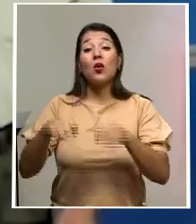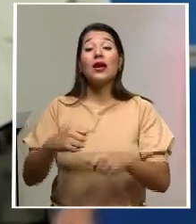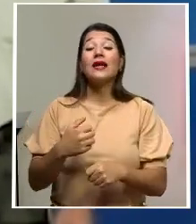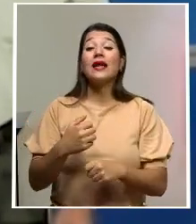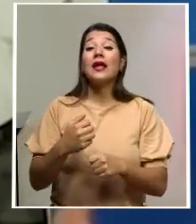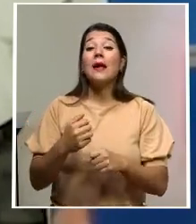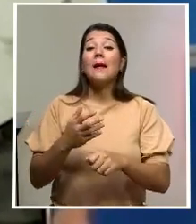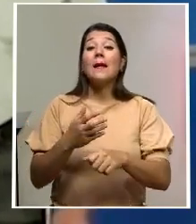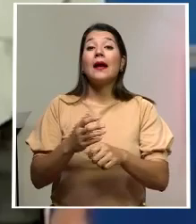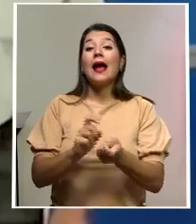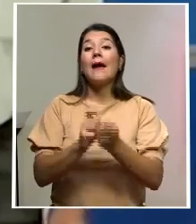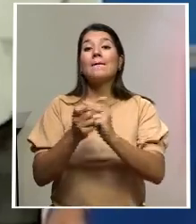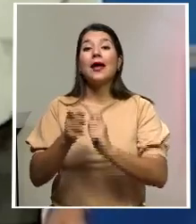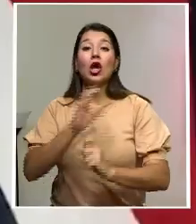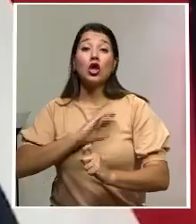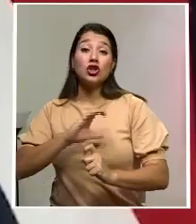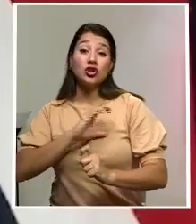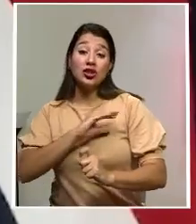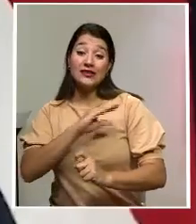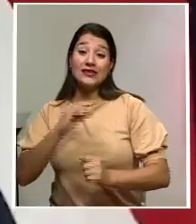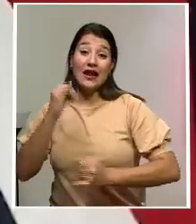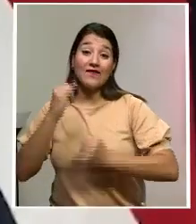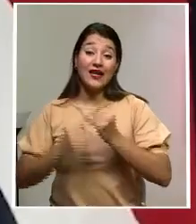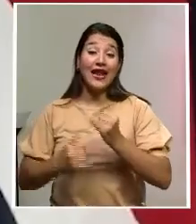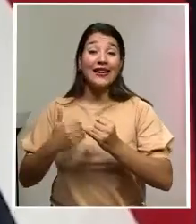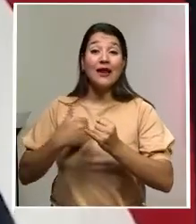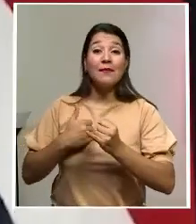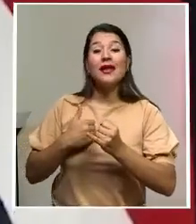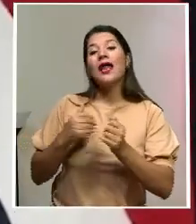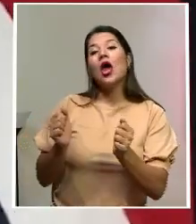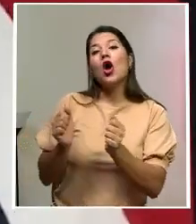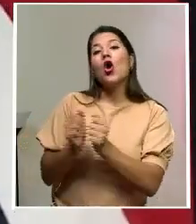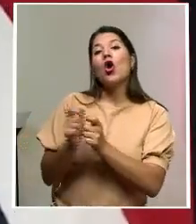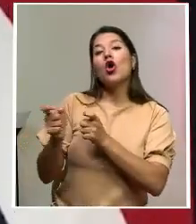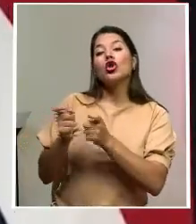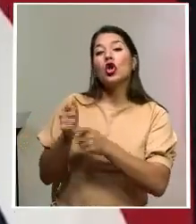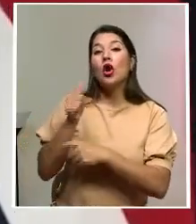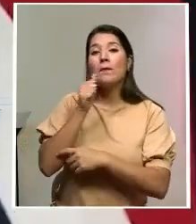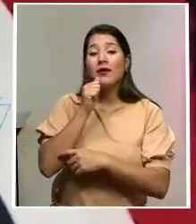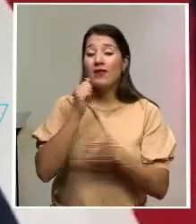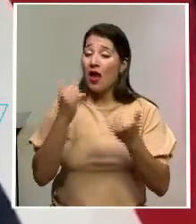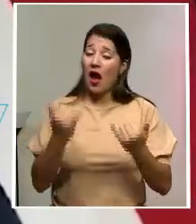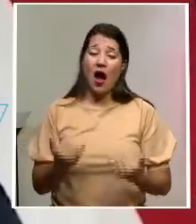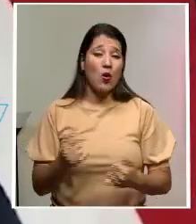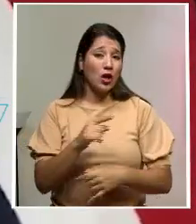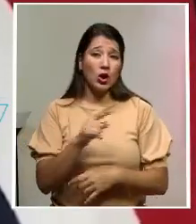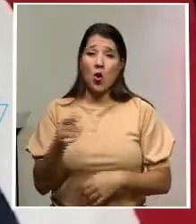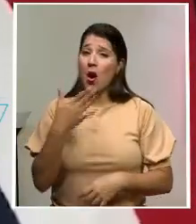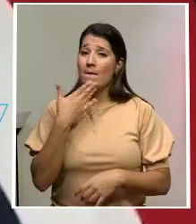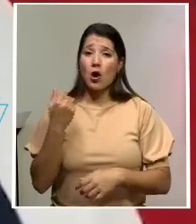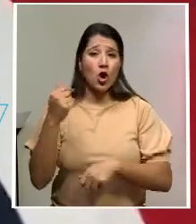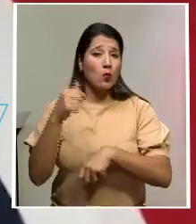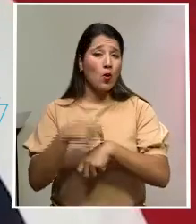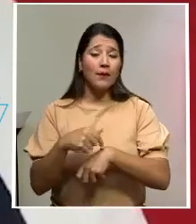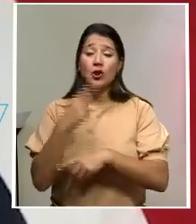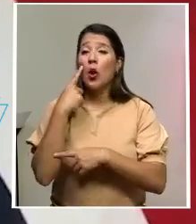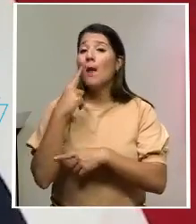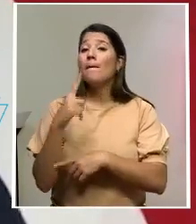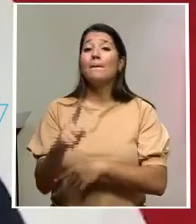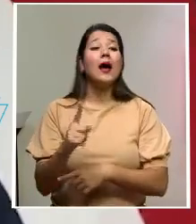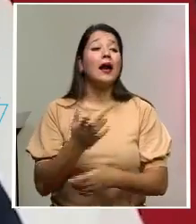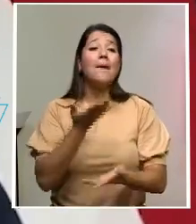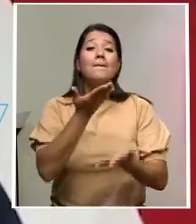y pasarlo a capital privado. Este momento no es el más oportuno para venir a proponer reformas